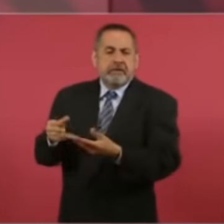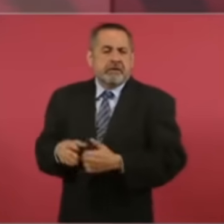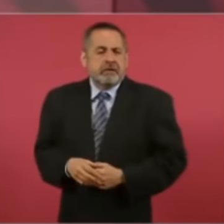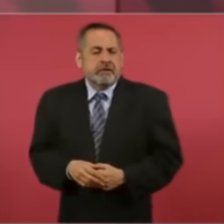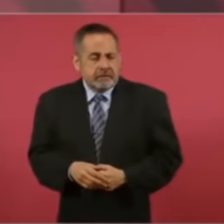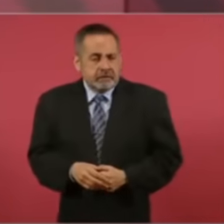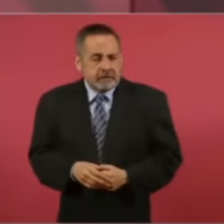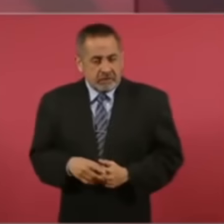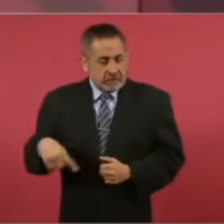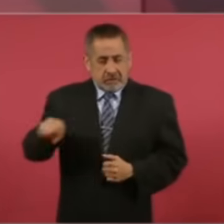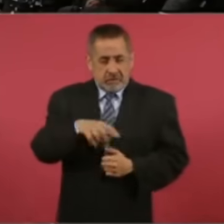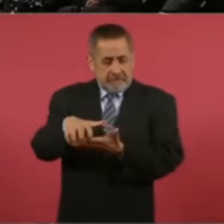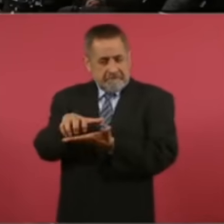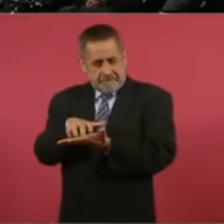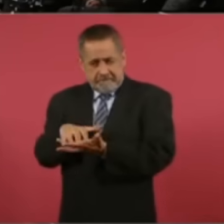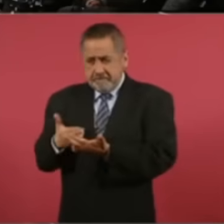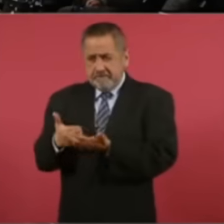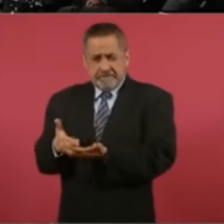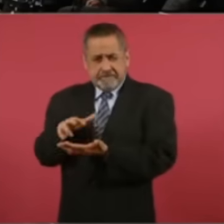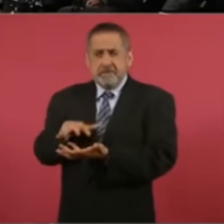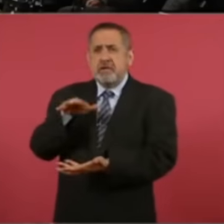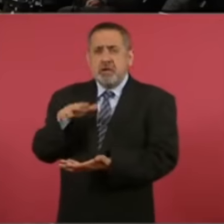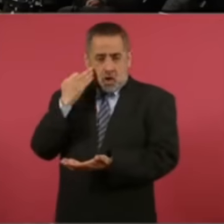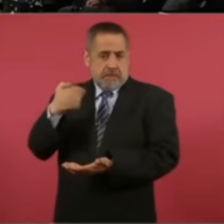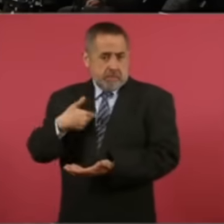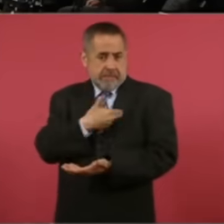¿Cuánto hemos ahorrado en el tiempo que llevamos